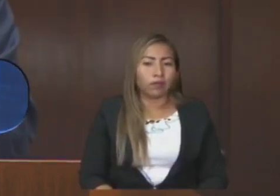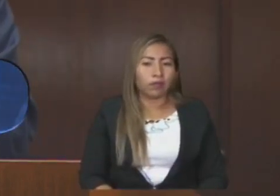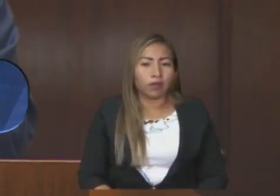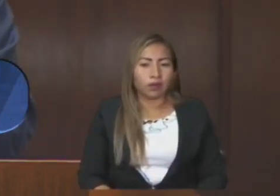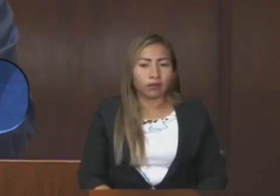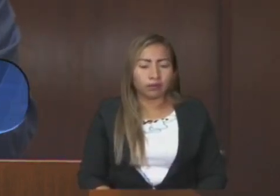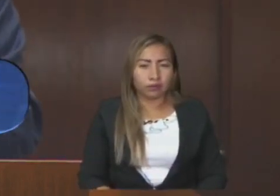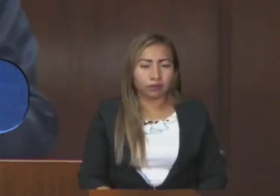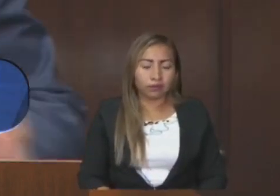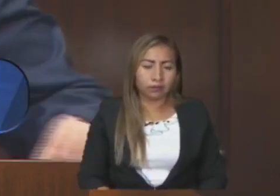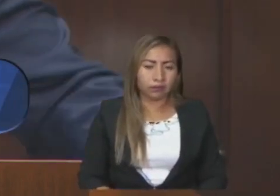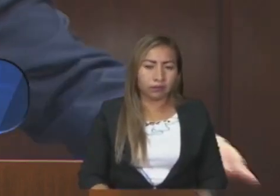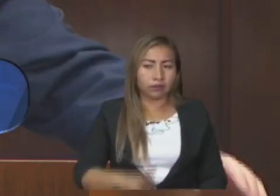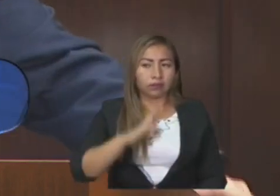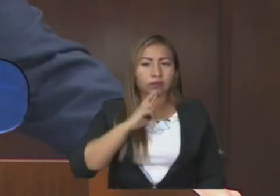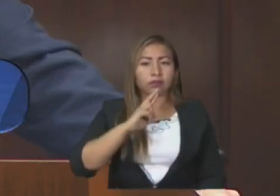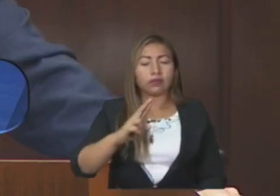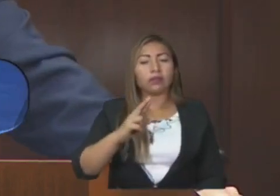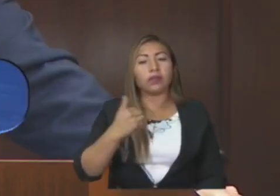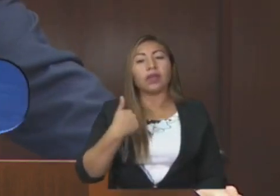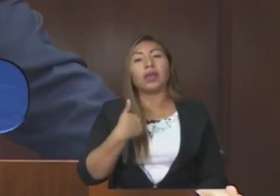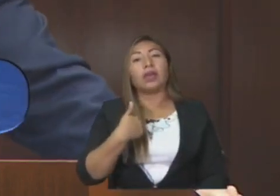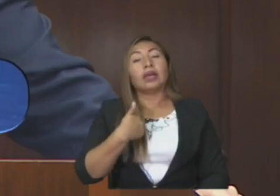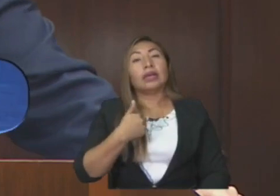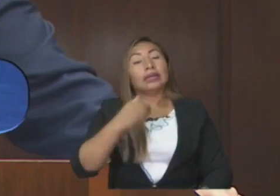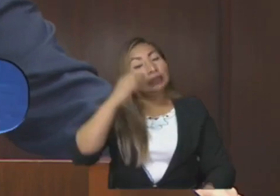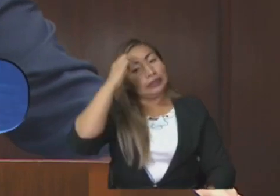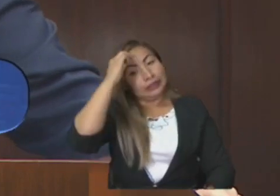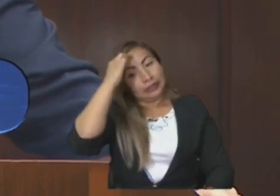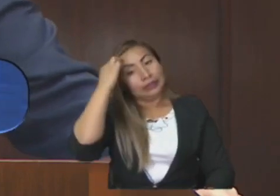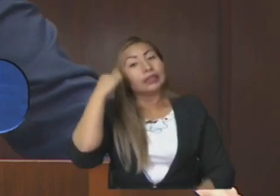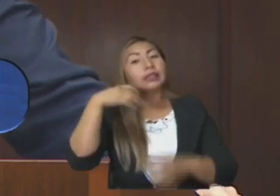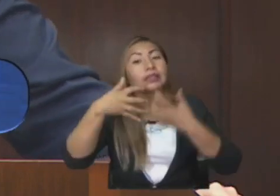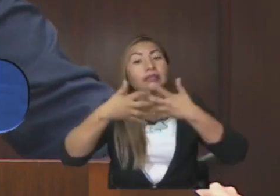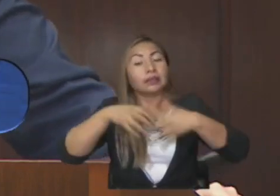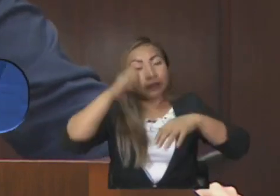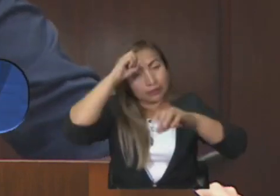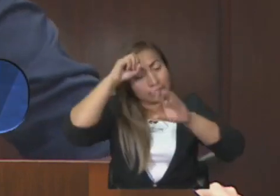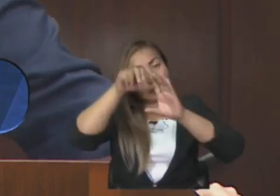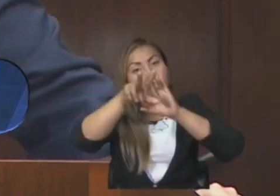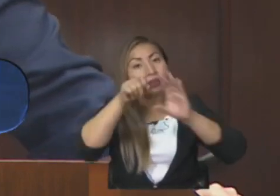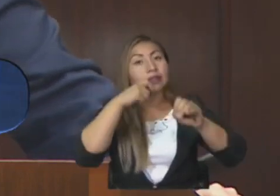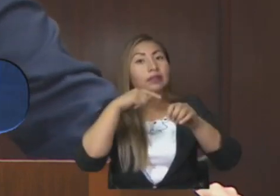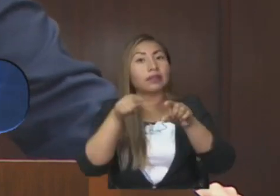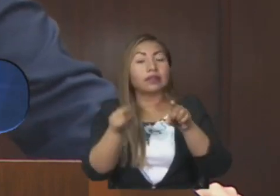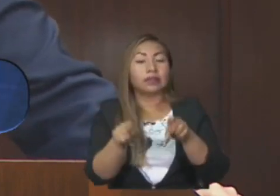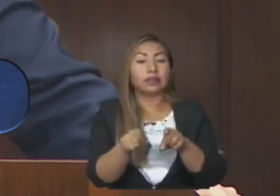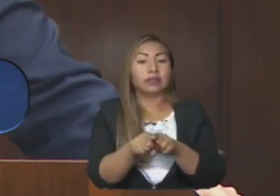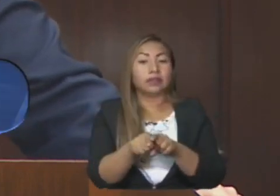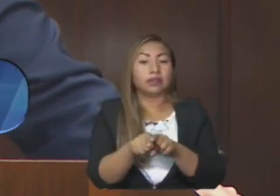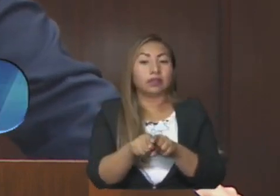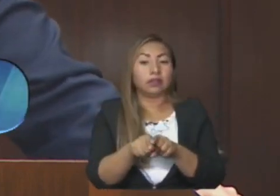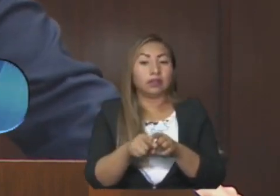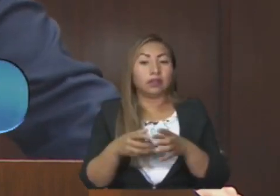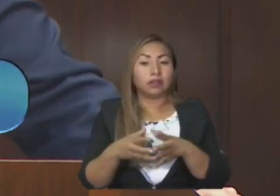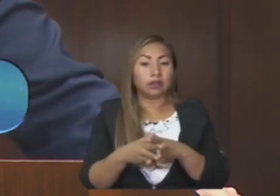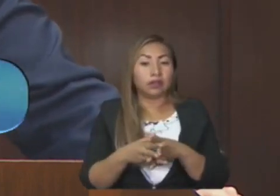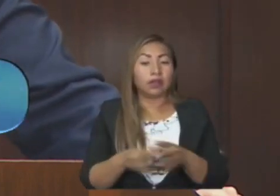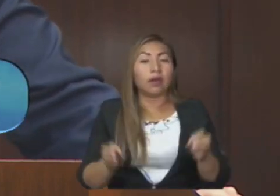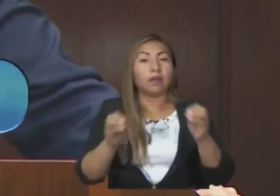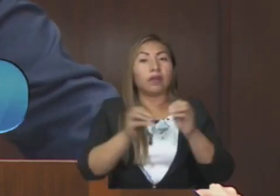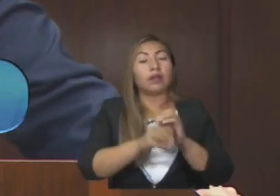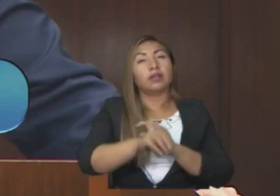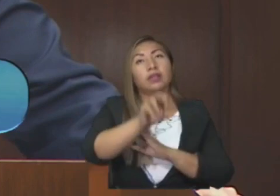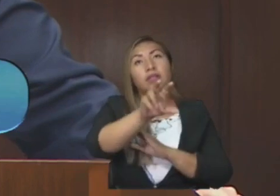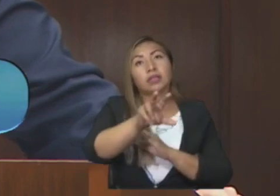Minera Panamá confirmó en enero del 2022 su aceptación de los términos presentados por el Estado, que incluía la suma de